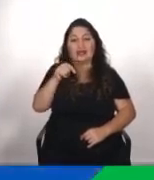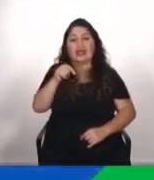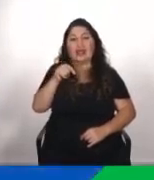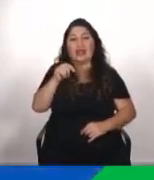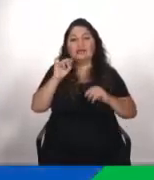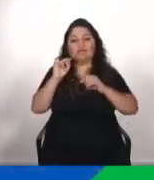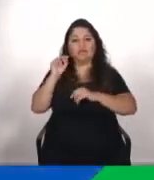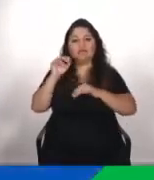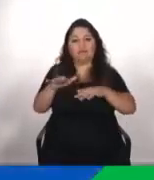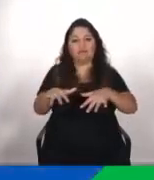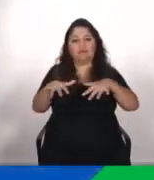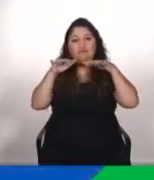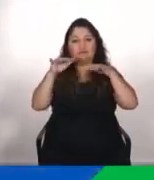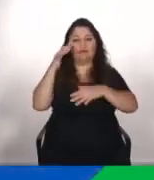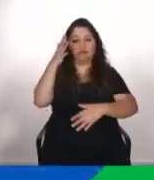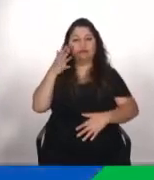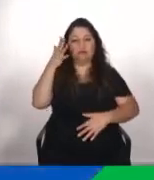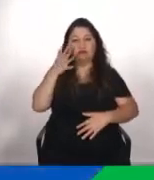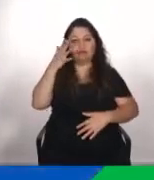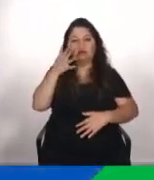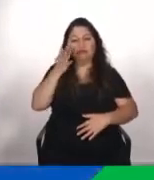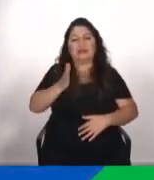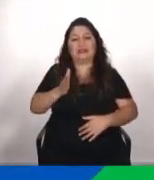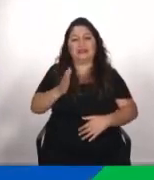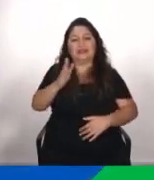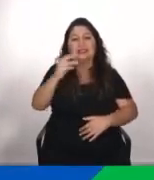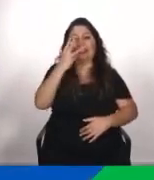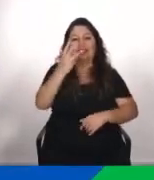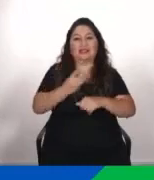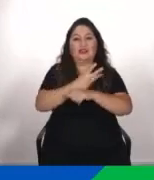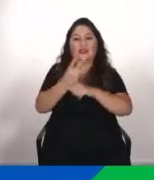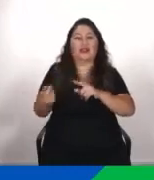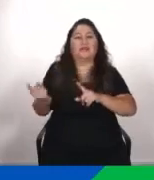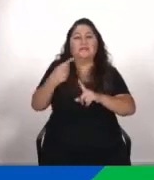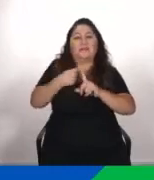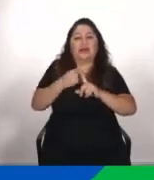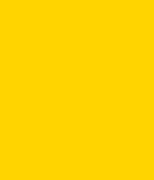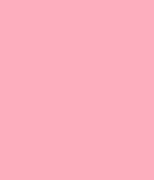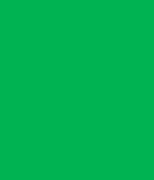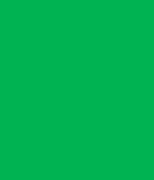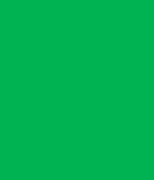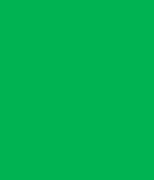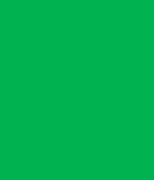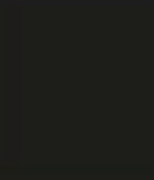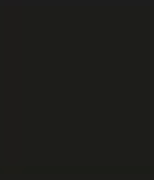más de 3 horas transmitiendo. Así que, atentos. Un abrazo.